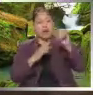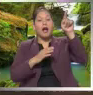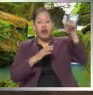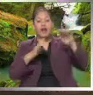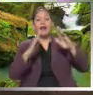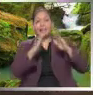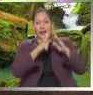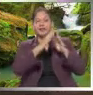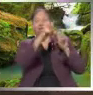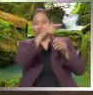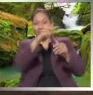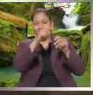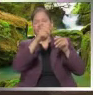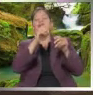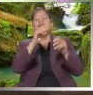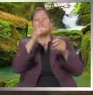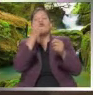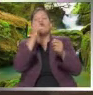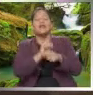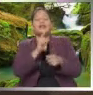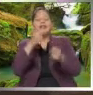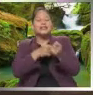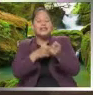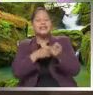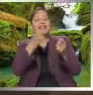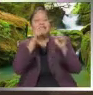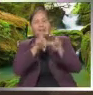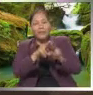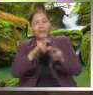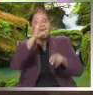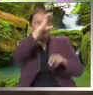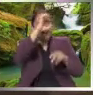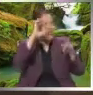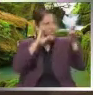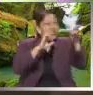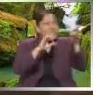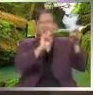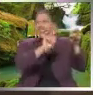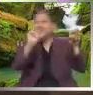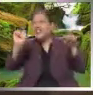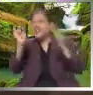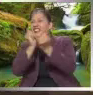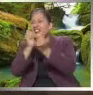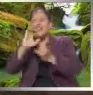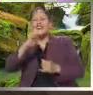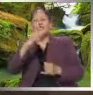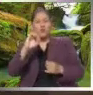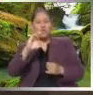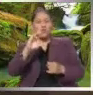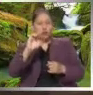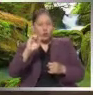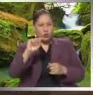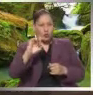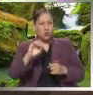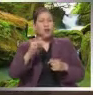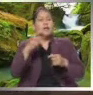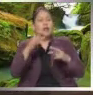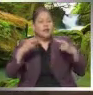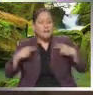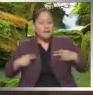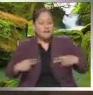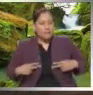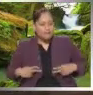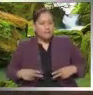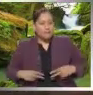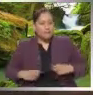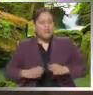la sobrina de don Diego de Frisac, que en las fotos es igualita, pero idéntica a Chucho el Roto, nomás que no más que con un vestidito. Ok.